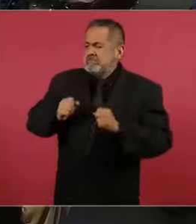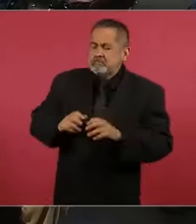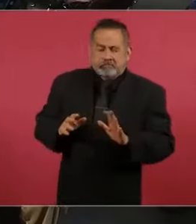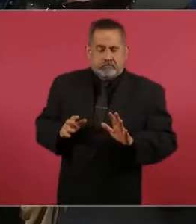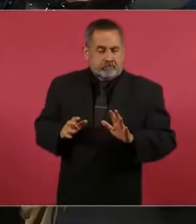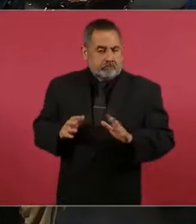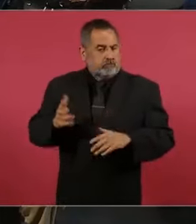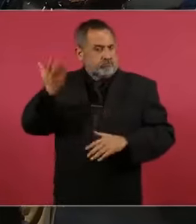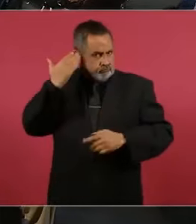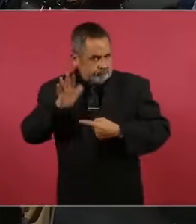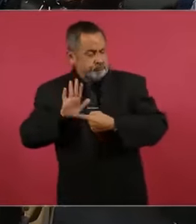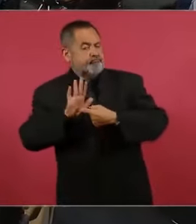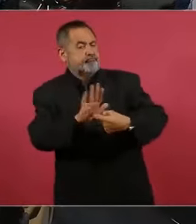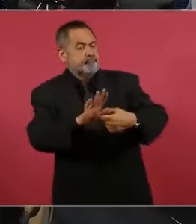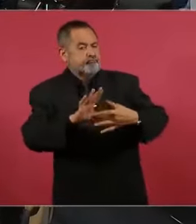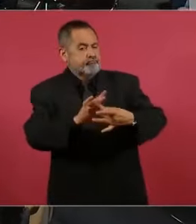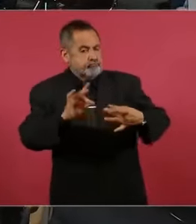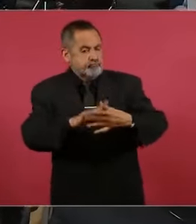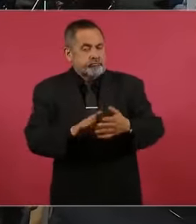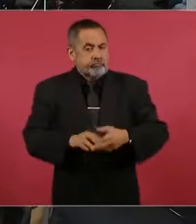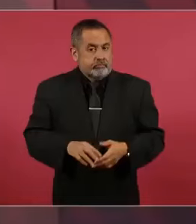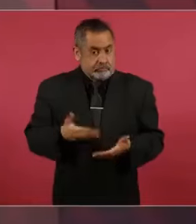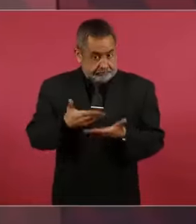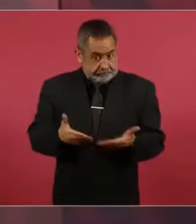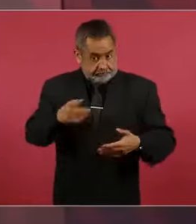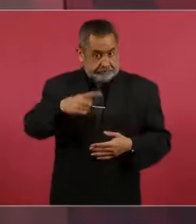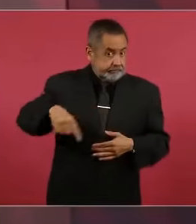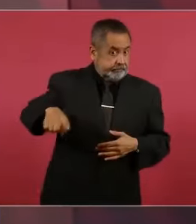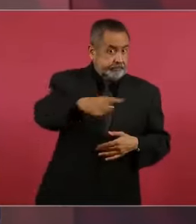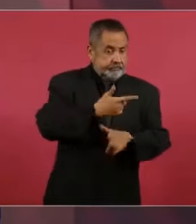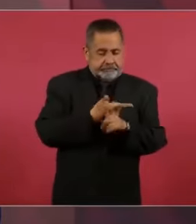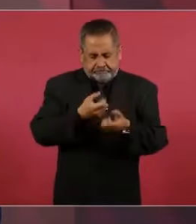Se expresaba a la gente con tanta libertad como ahora.